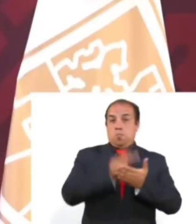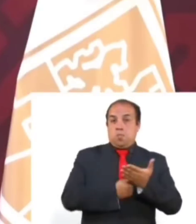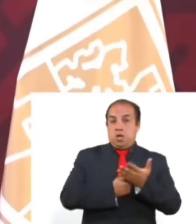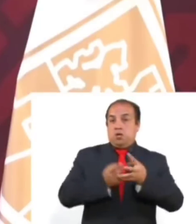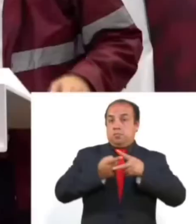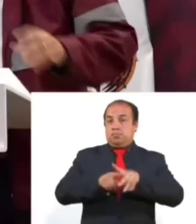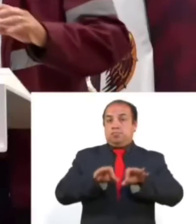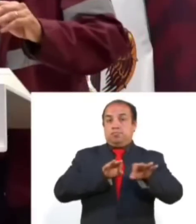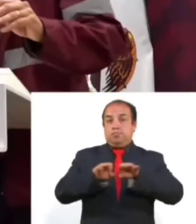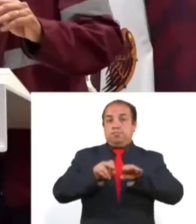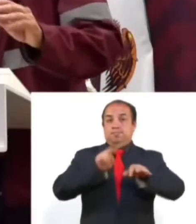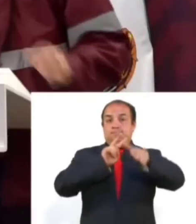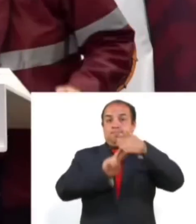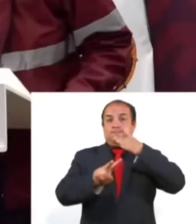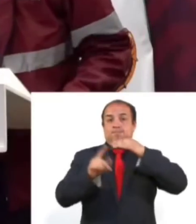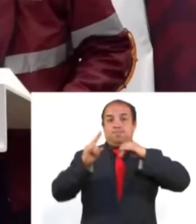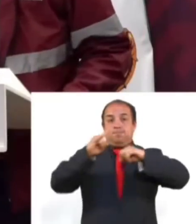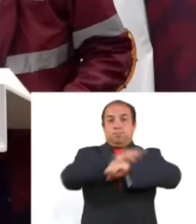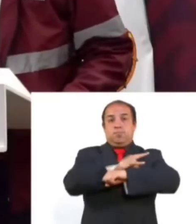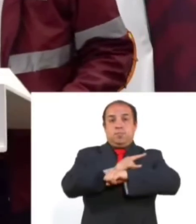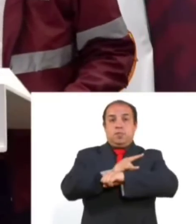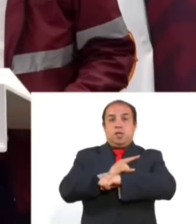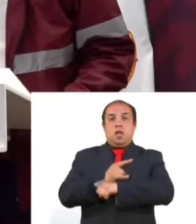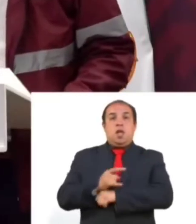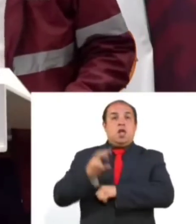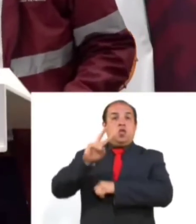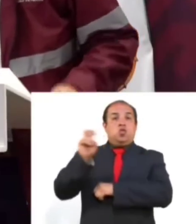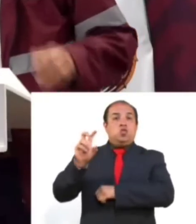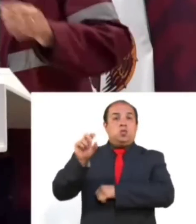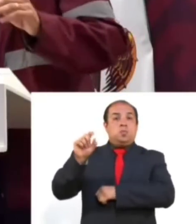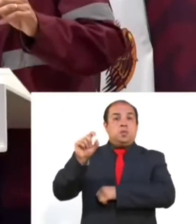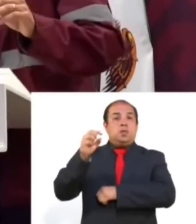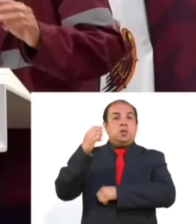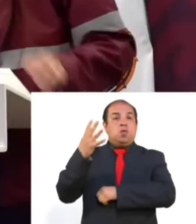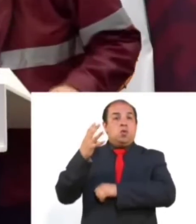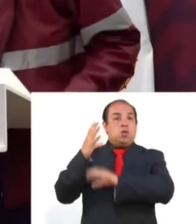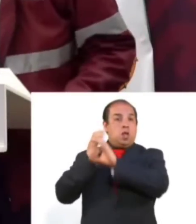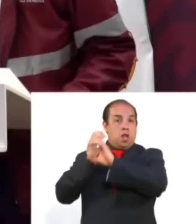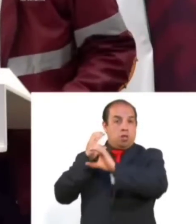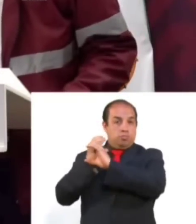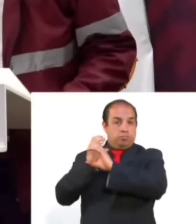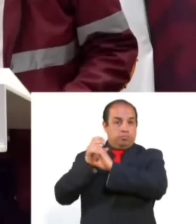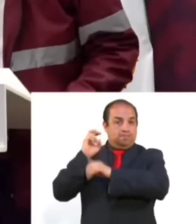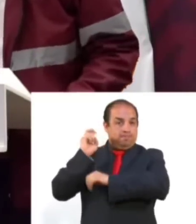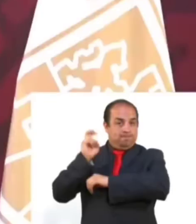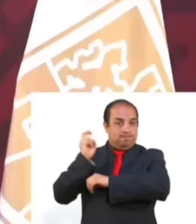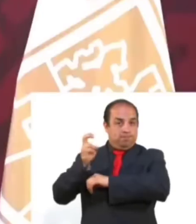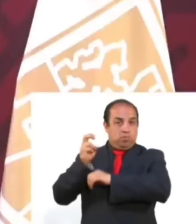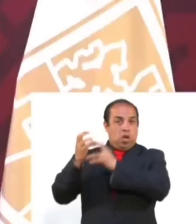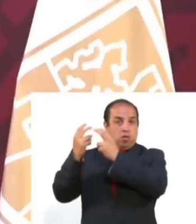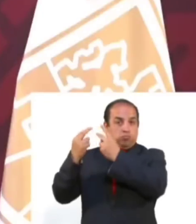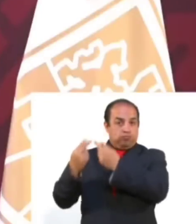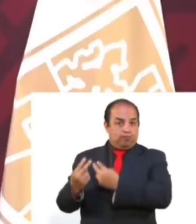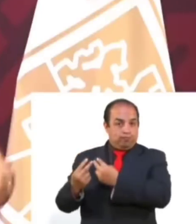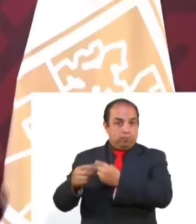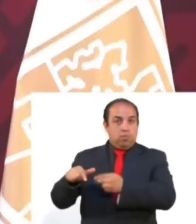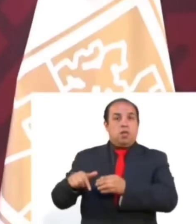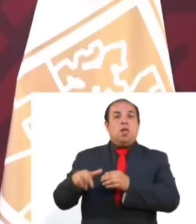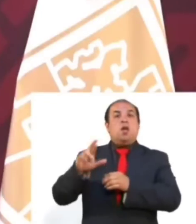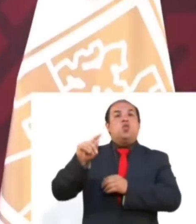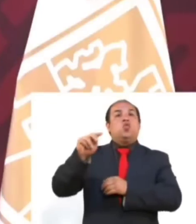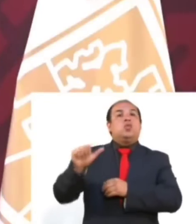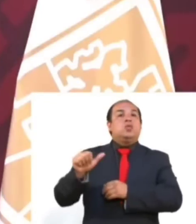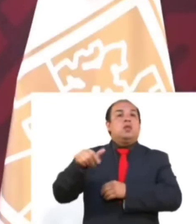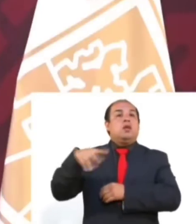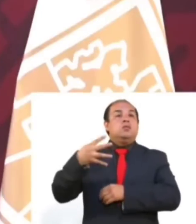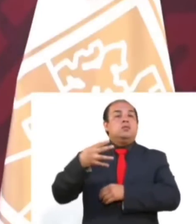del trolebús elevado se están chaterrizando 224 microbuses de la ruta 14 esto quiere decir que el día de